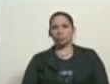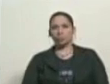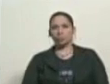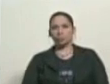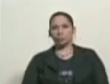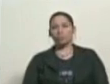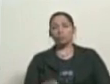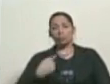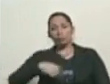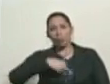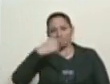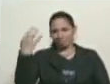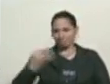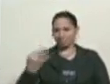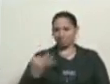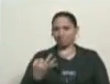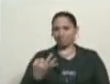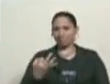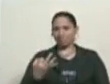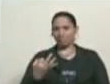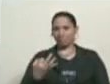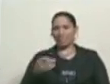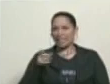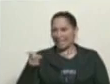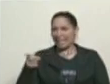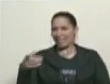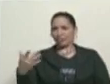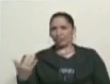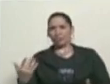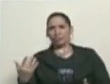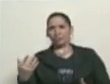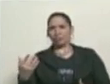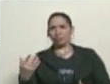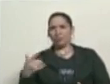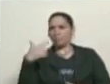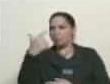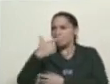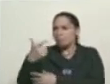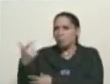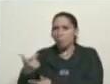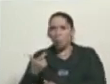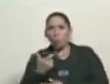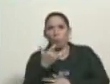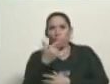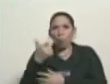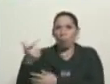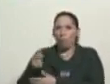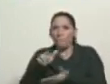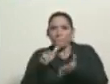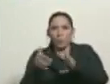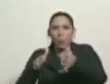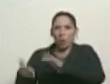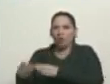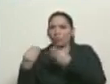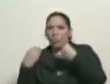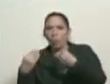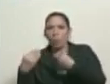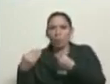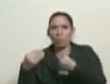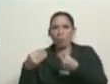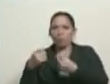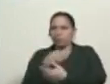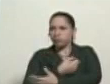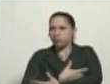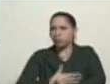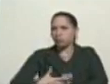Estoy seguro que este acto andaba buscando y anda buscando muertos, anda buscando